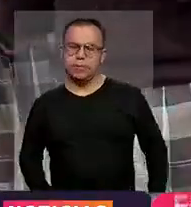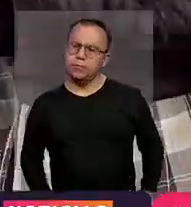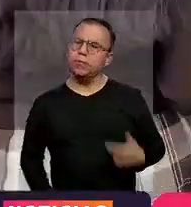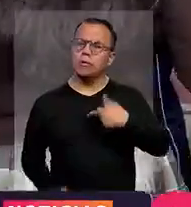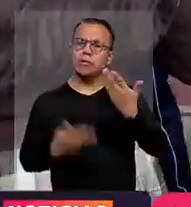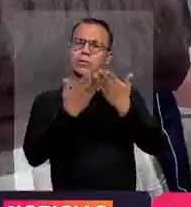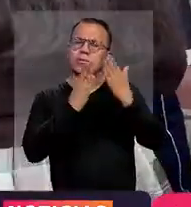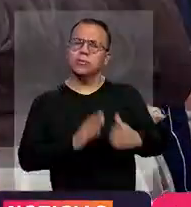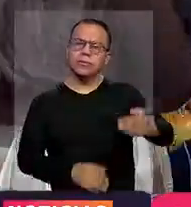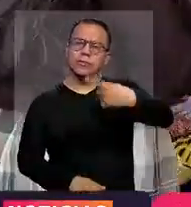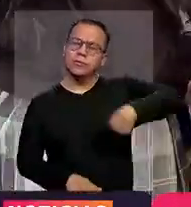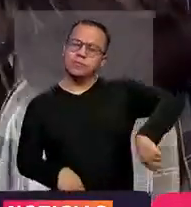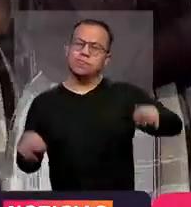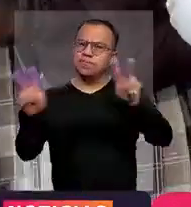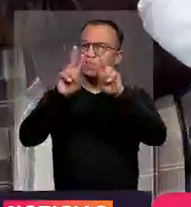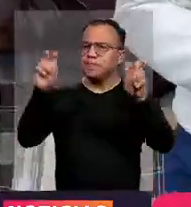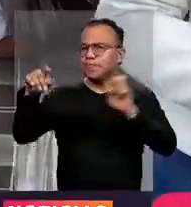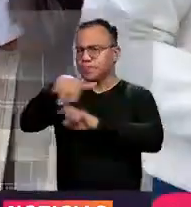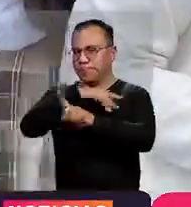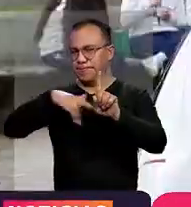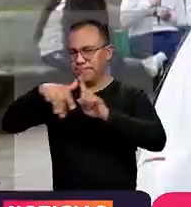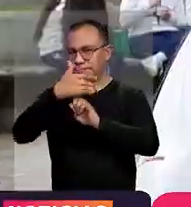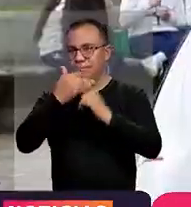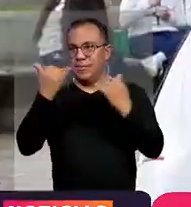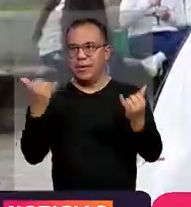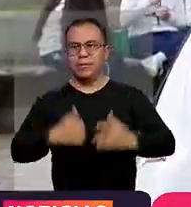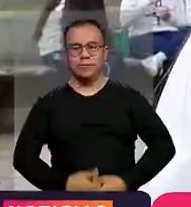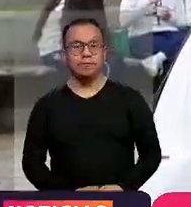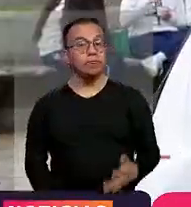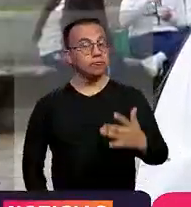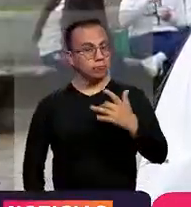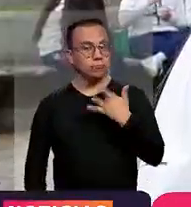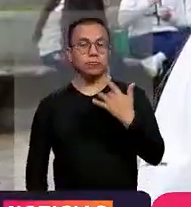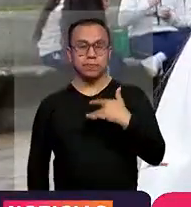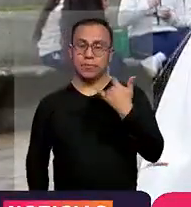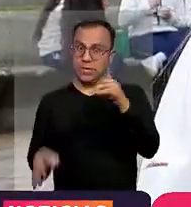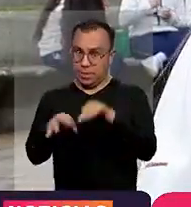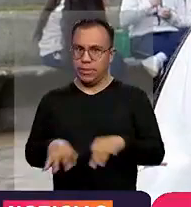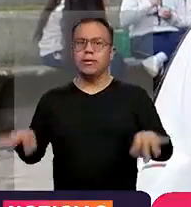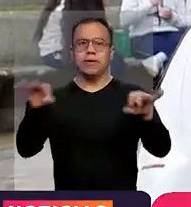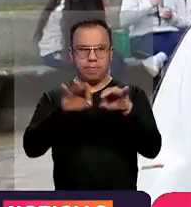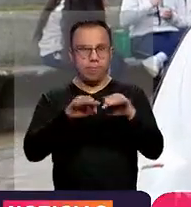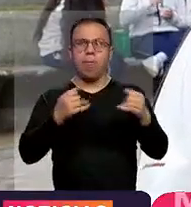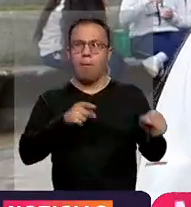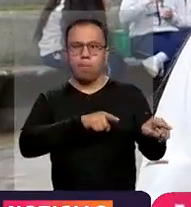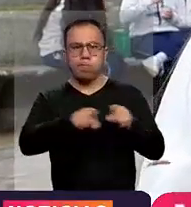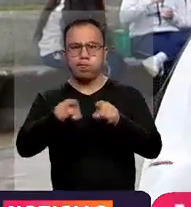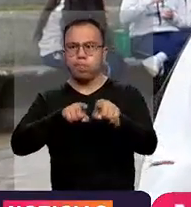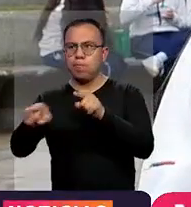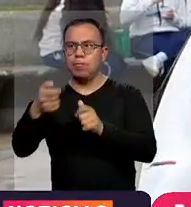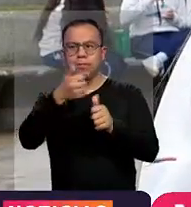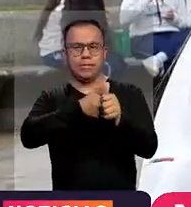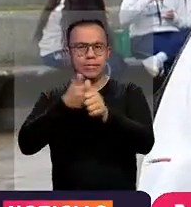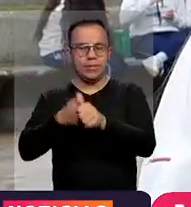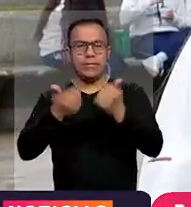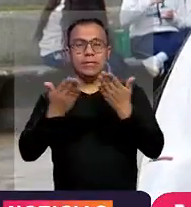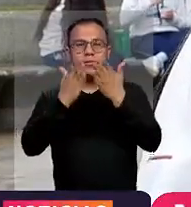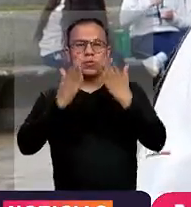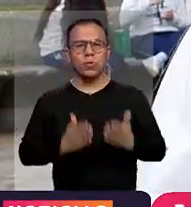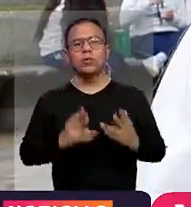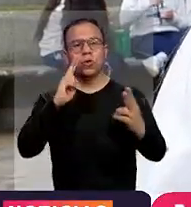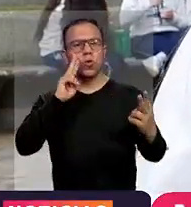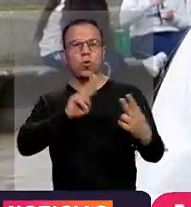los estudiantes sumergirse en el panorama electoral. Considero que es de suma importancia que cada estudiante y cada persona conozca